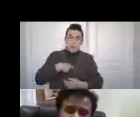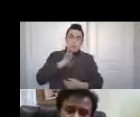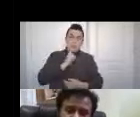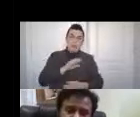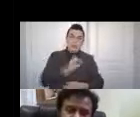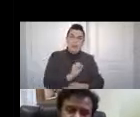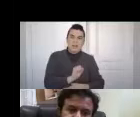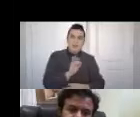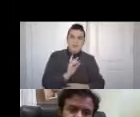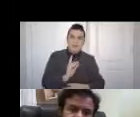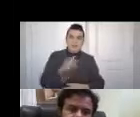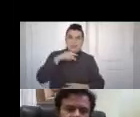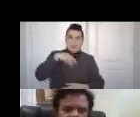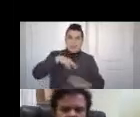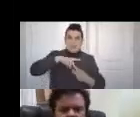ARN.